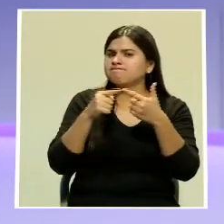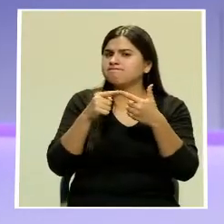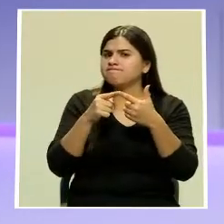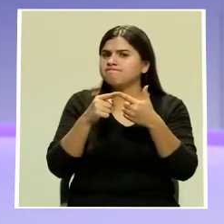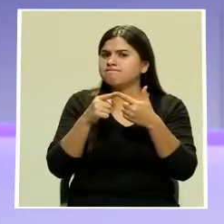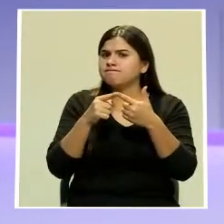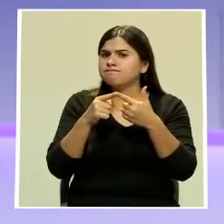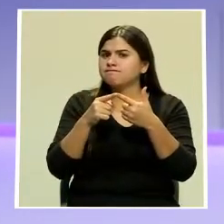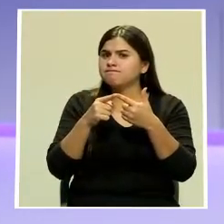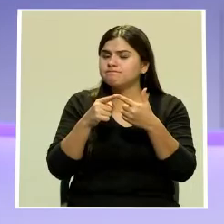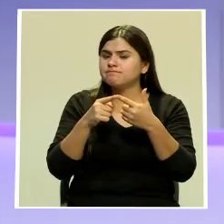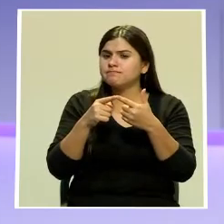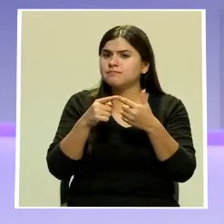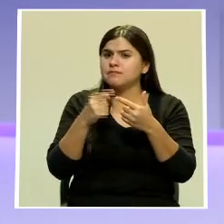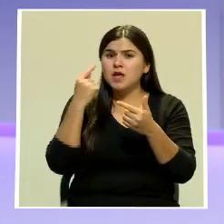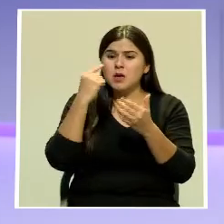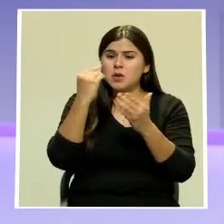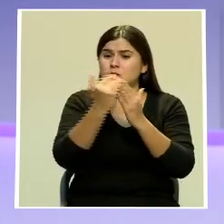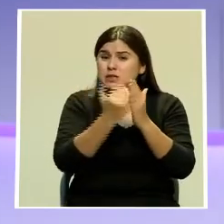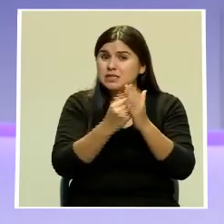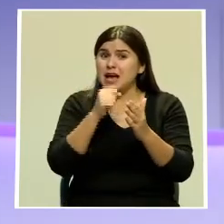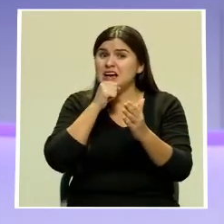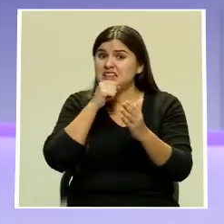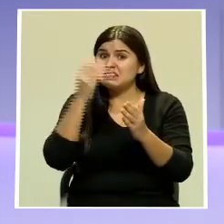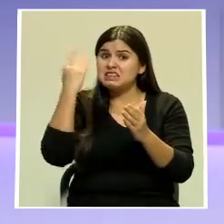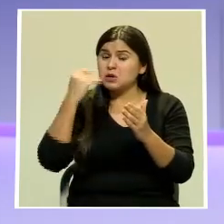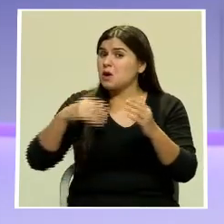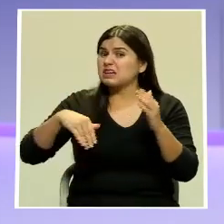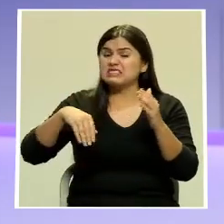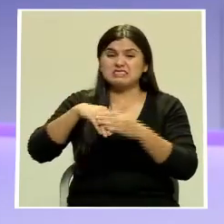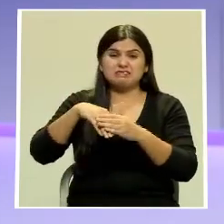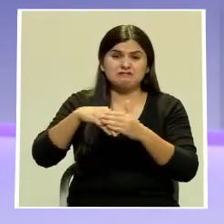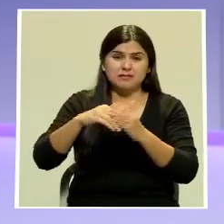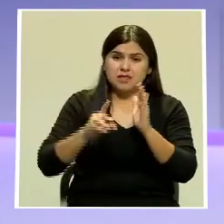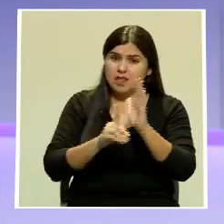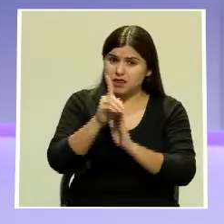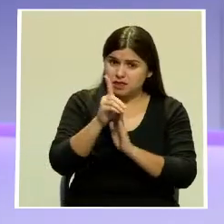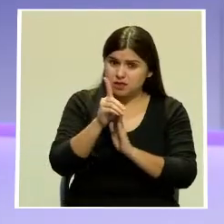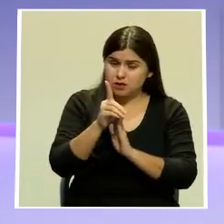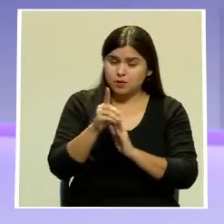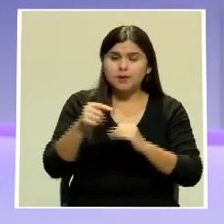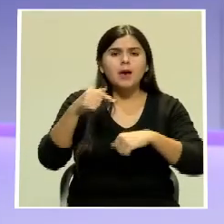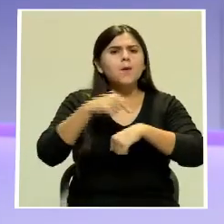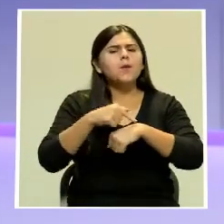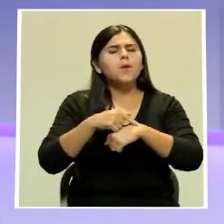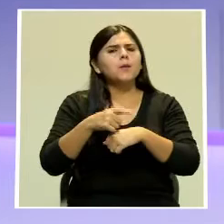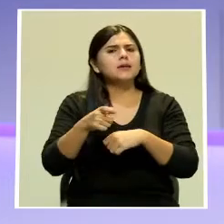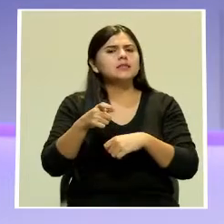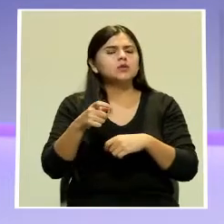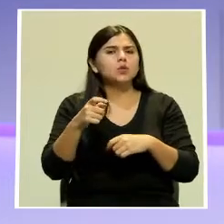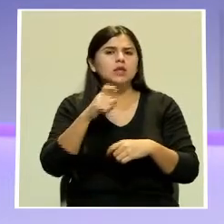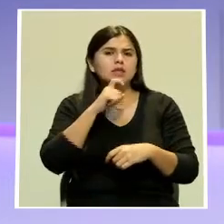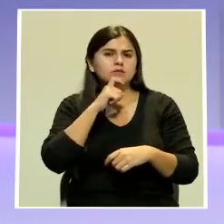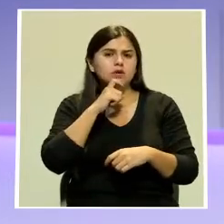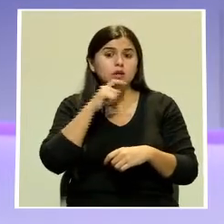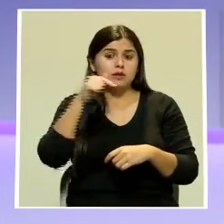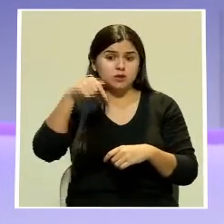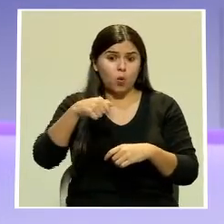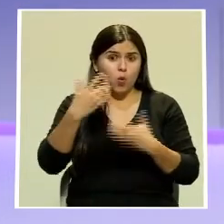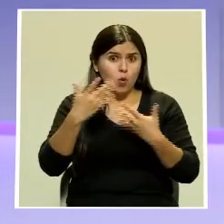disposiciones antiguas que limitan el desarrollo. Cuando hay dificultades, y hoy salió el INEC, dio los